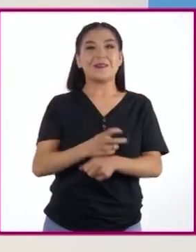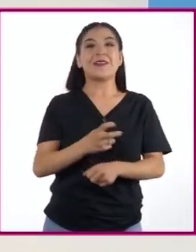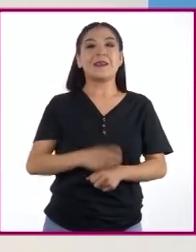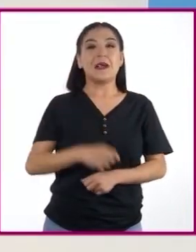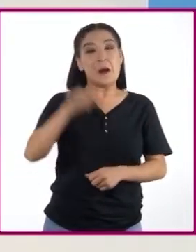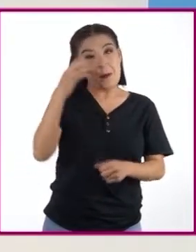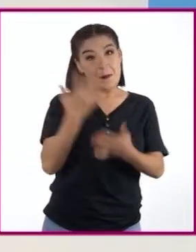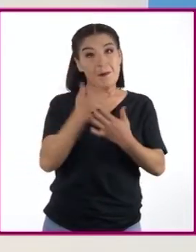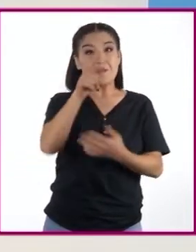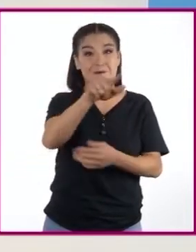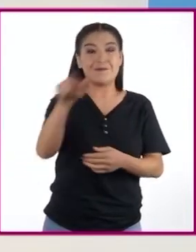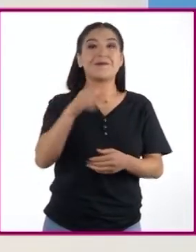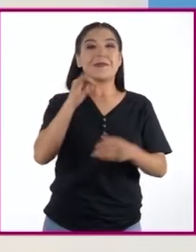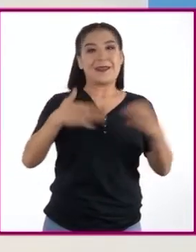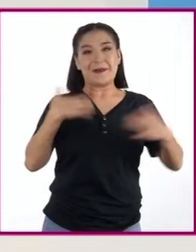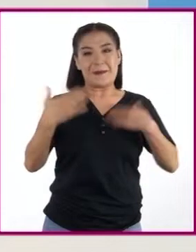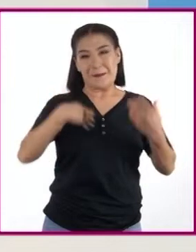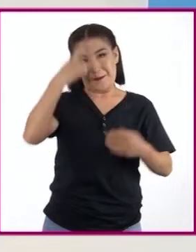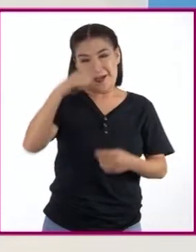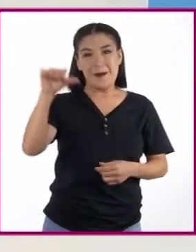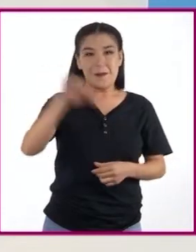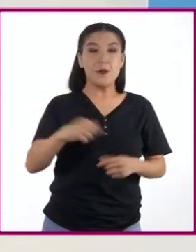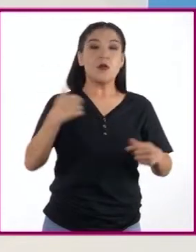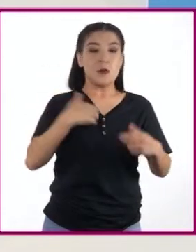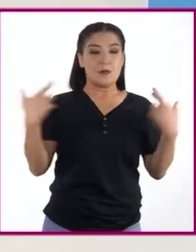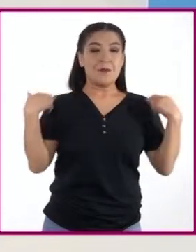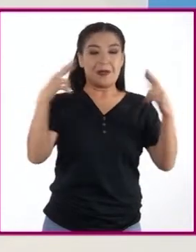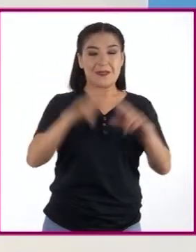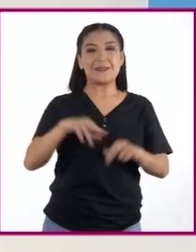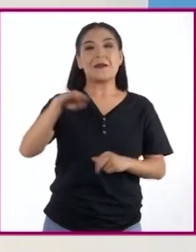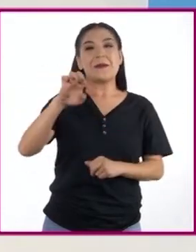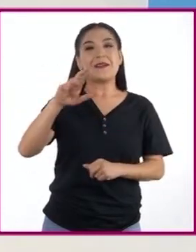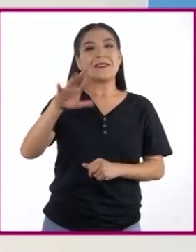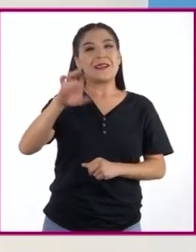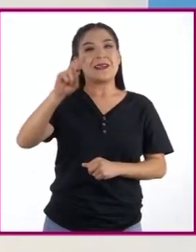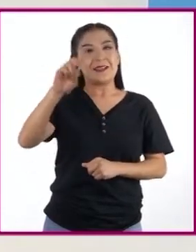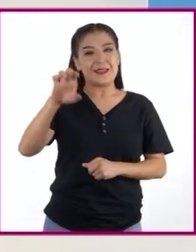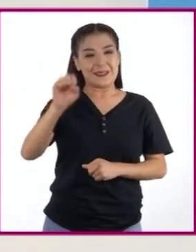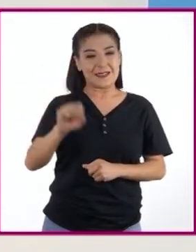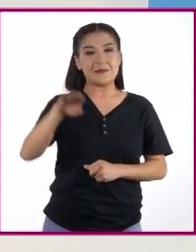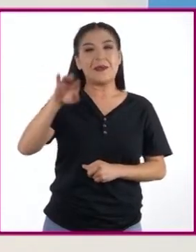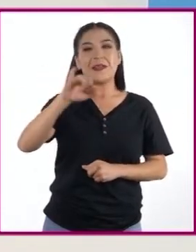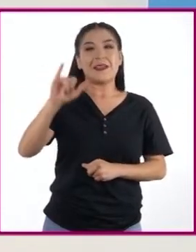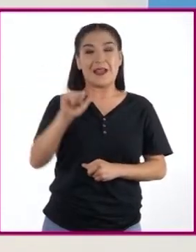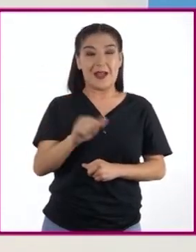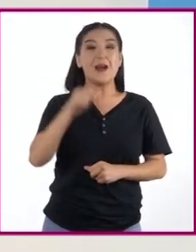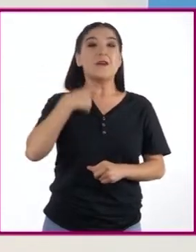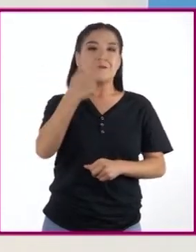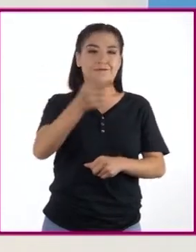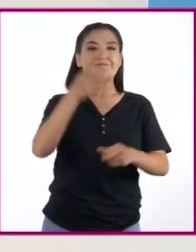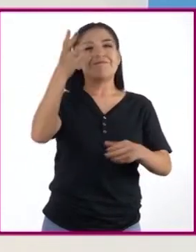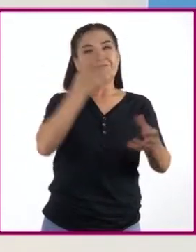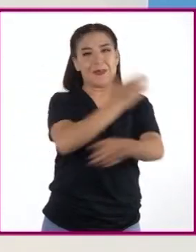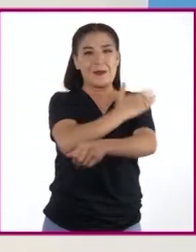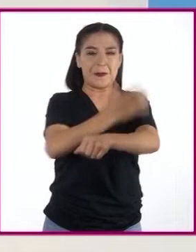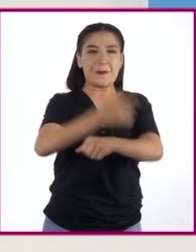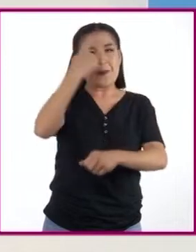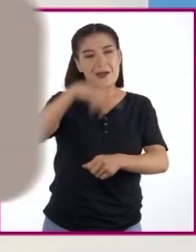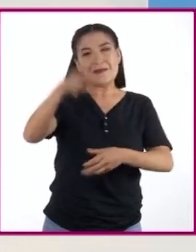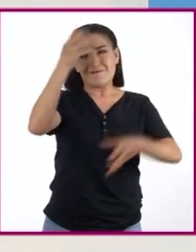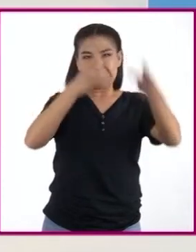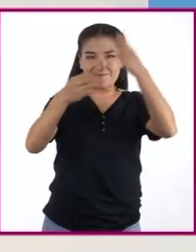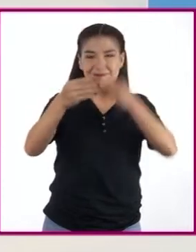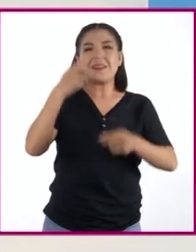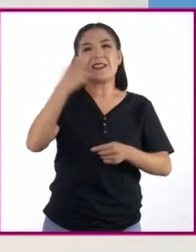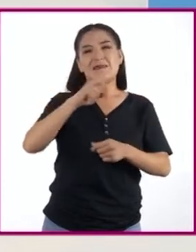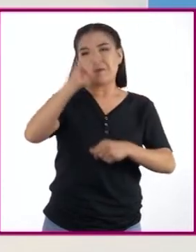aventura de hoy. Soy la maestra Mercedes Mejía y les estaré acompañando en su aprendizaje por la historia de nuestro país.